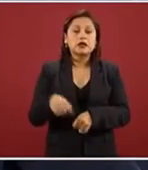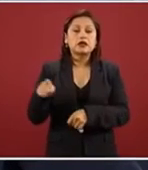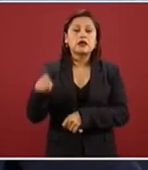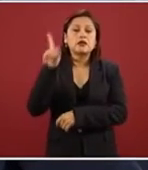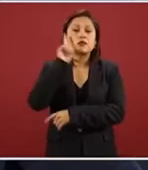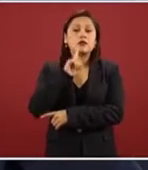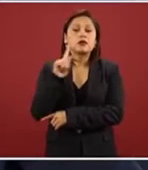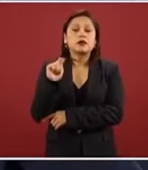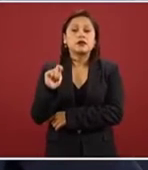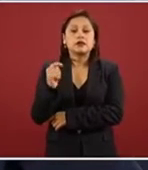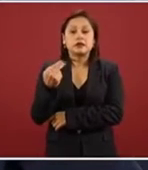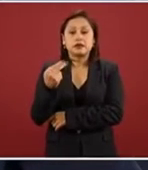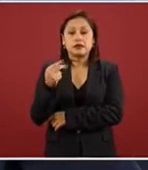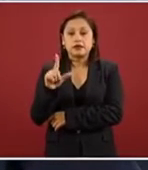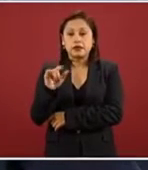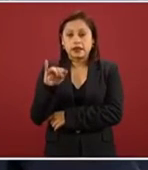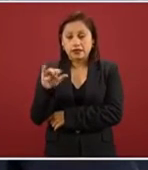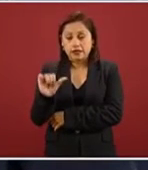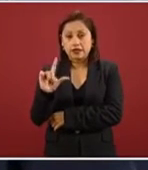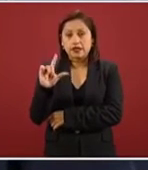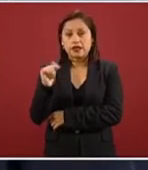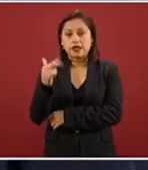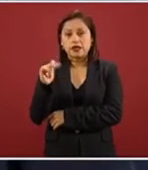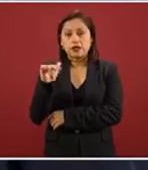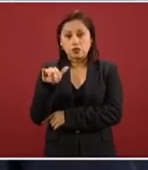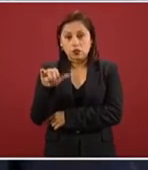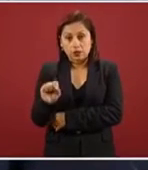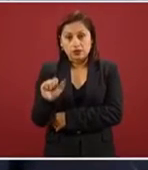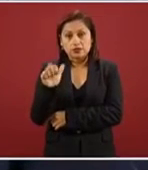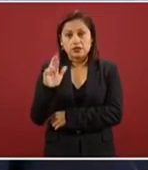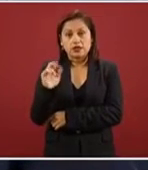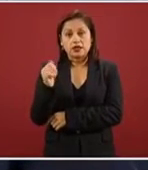Aragón, también otra mujer